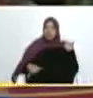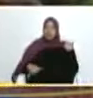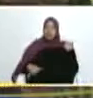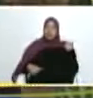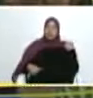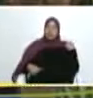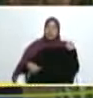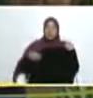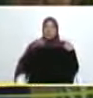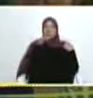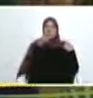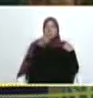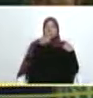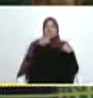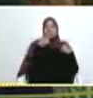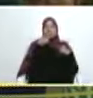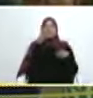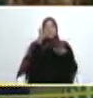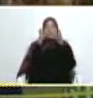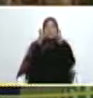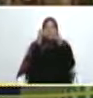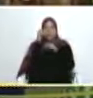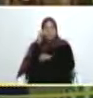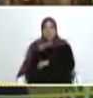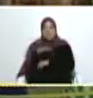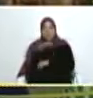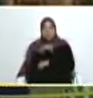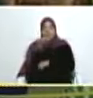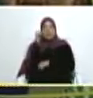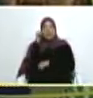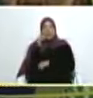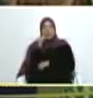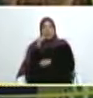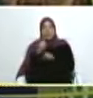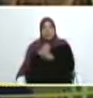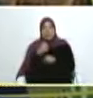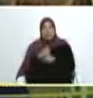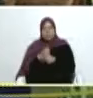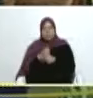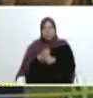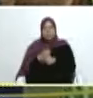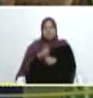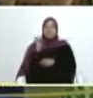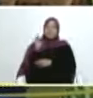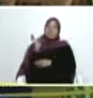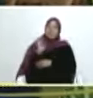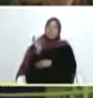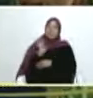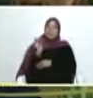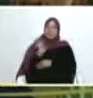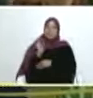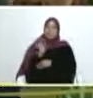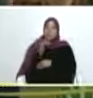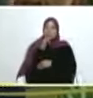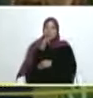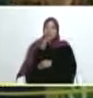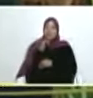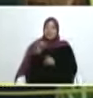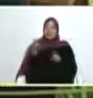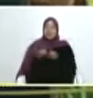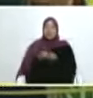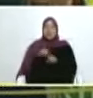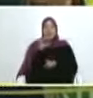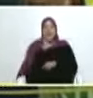salido propuestas maravillosas, escuchar a nuestro pueblo durante cada sábado que le correspondía hacer asambleas generales a la sexta T y durante toda la